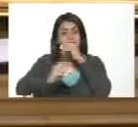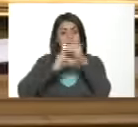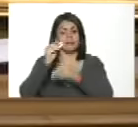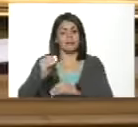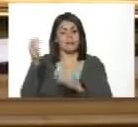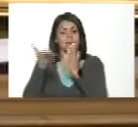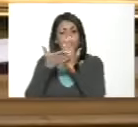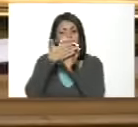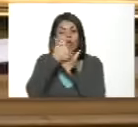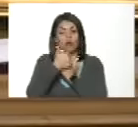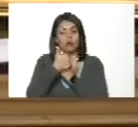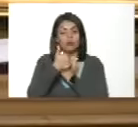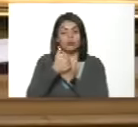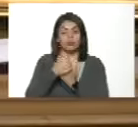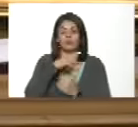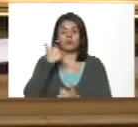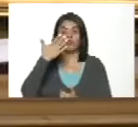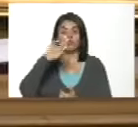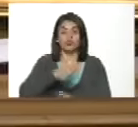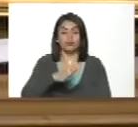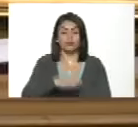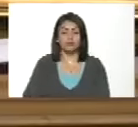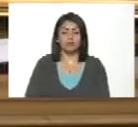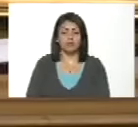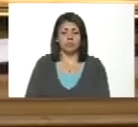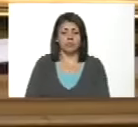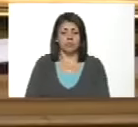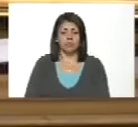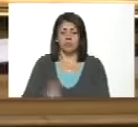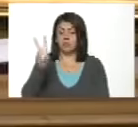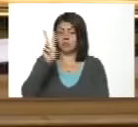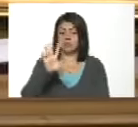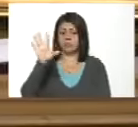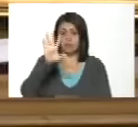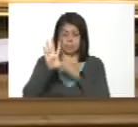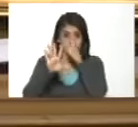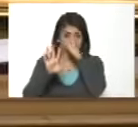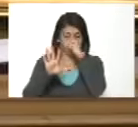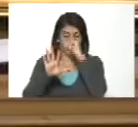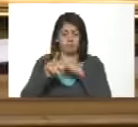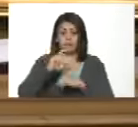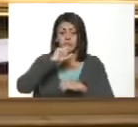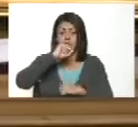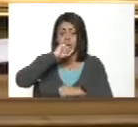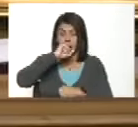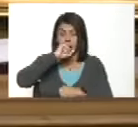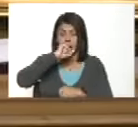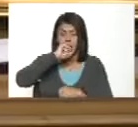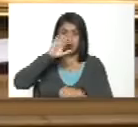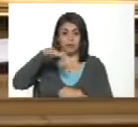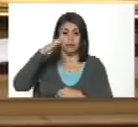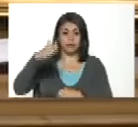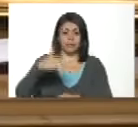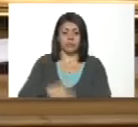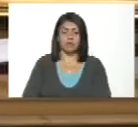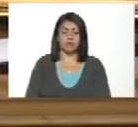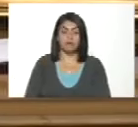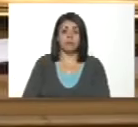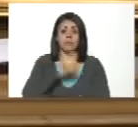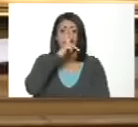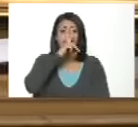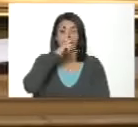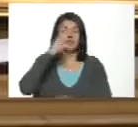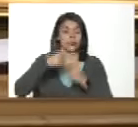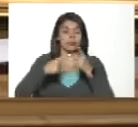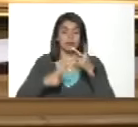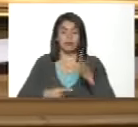que el encubrimiento de un homicida, de un asesino. Venezuela es muy celosa cuando se cometen